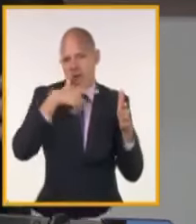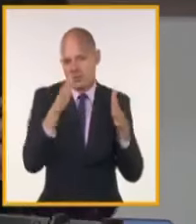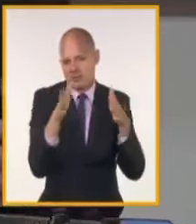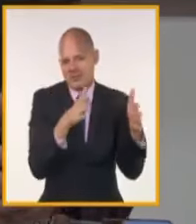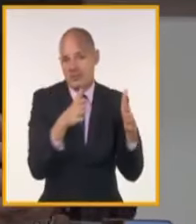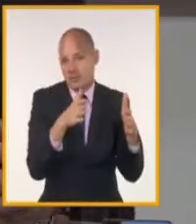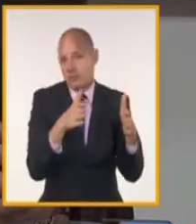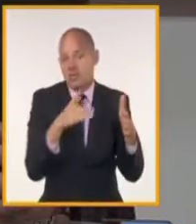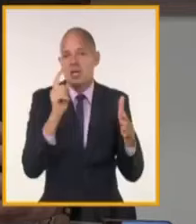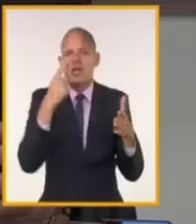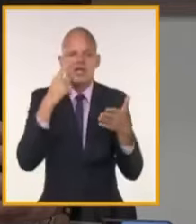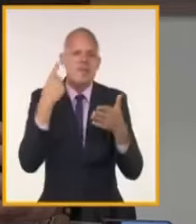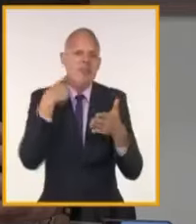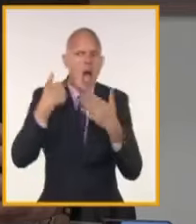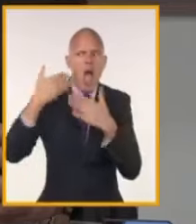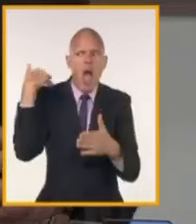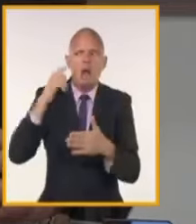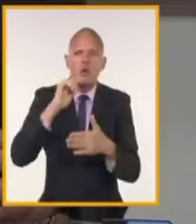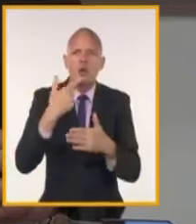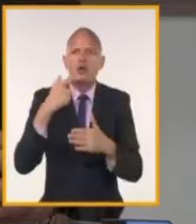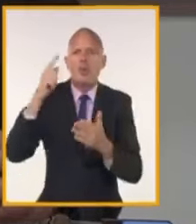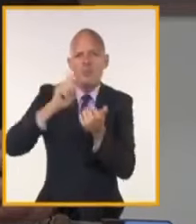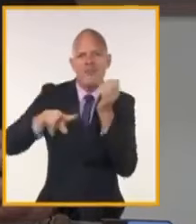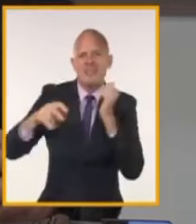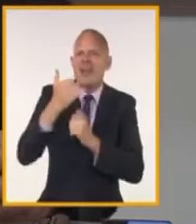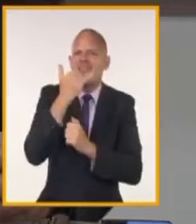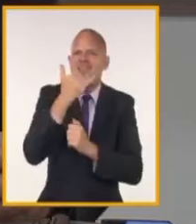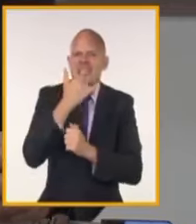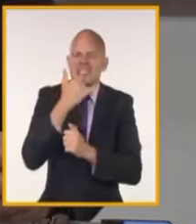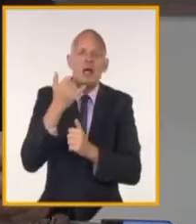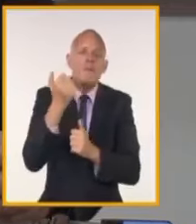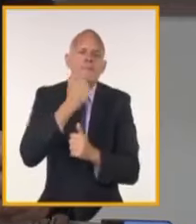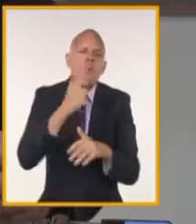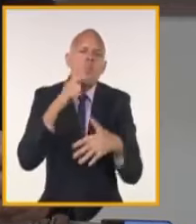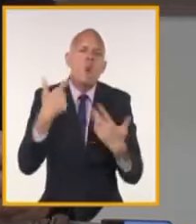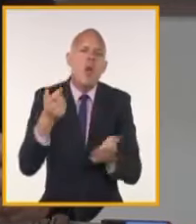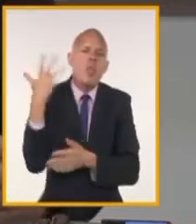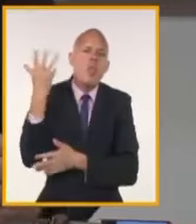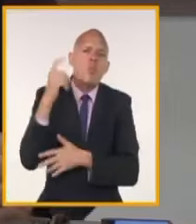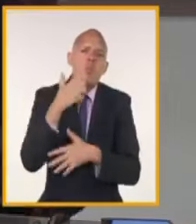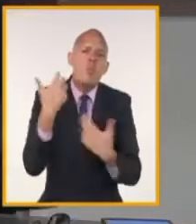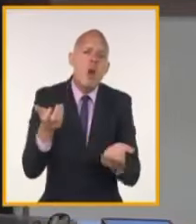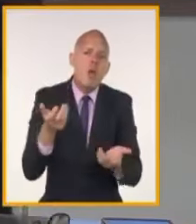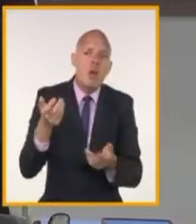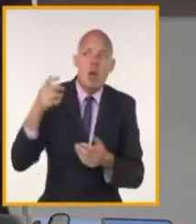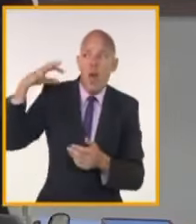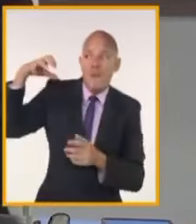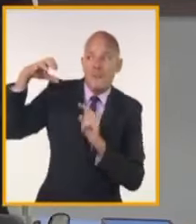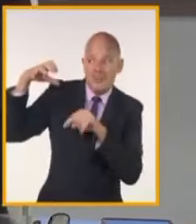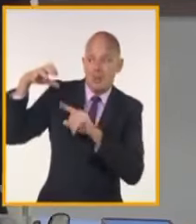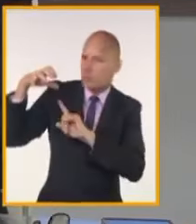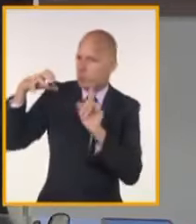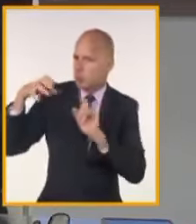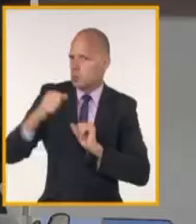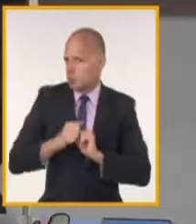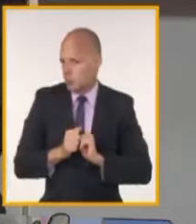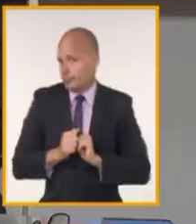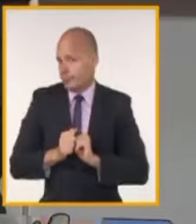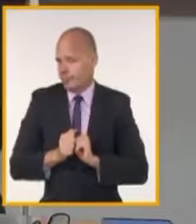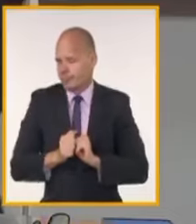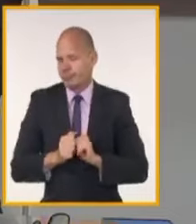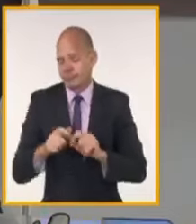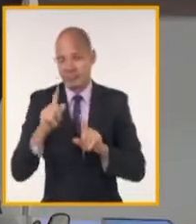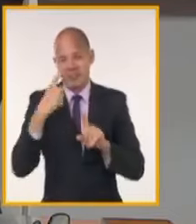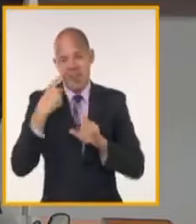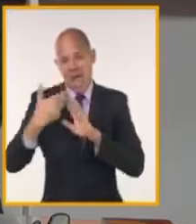desmontamos los parques solares fotovoltaicos viejos que teníamos porque iba a pasar un ciclón los metimos en almacén los desmontamos